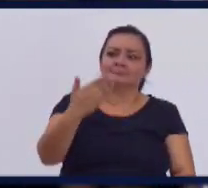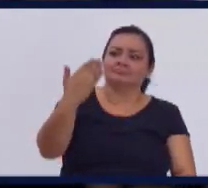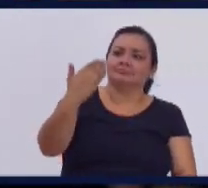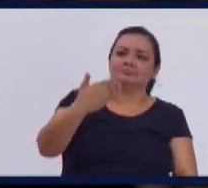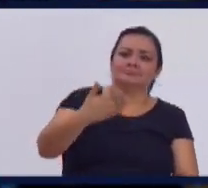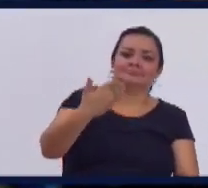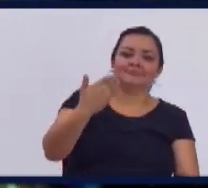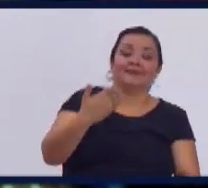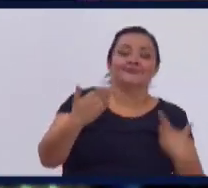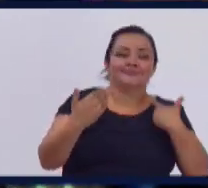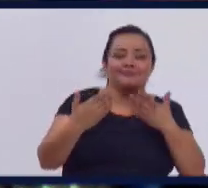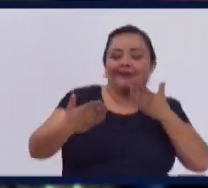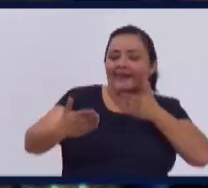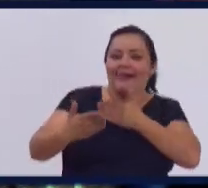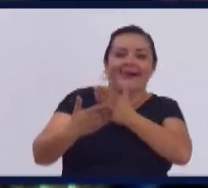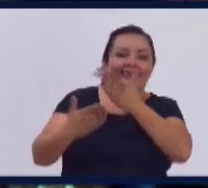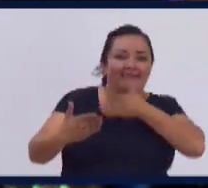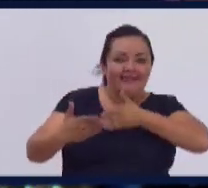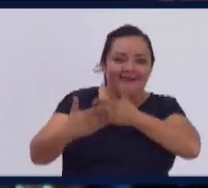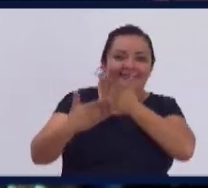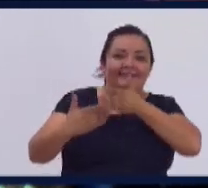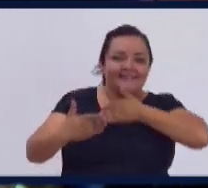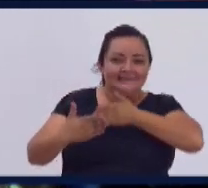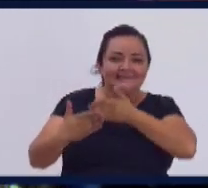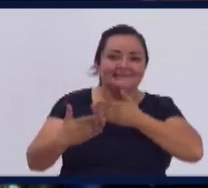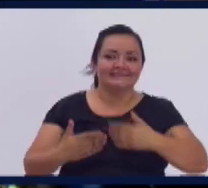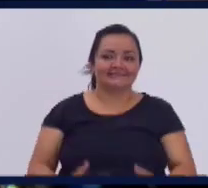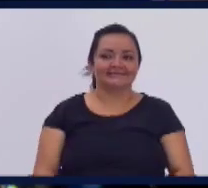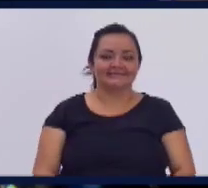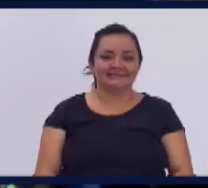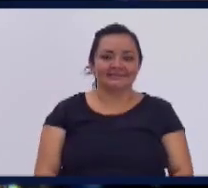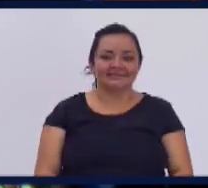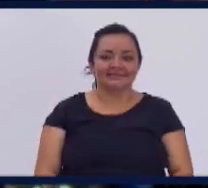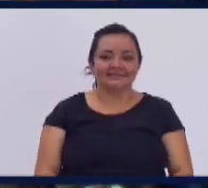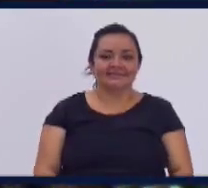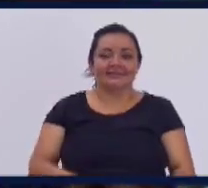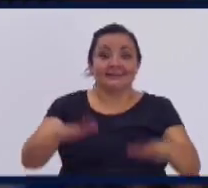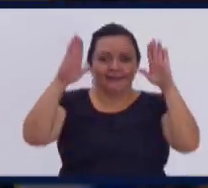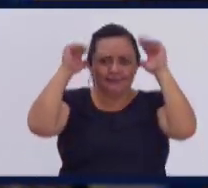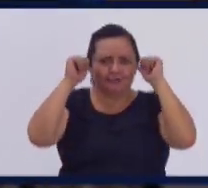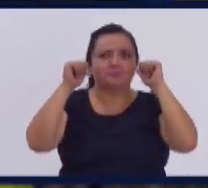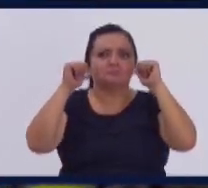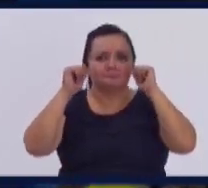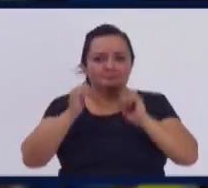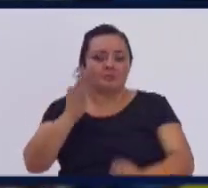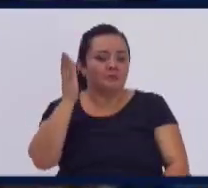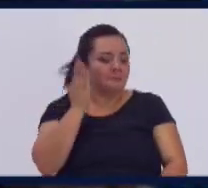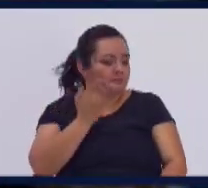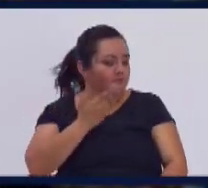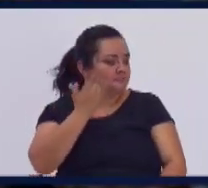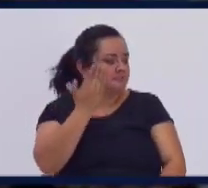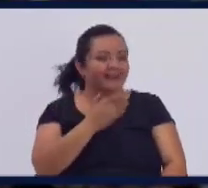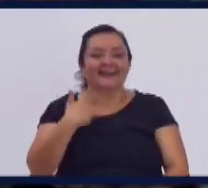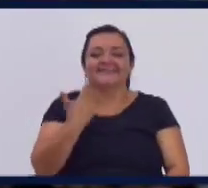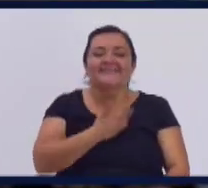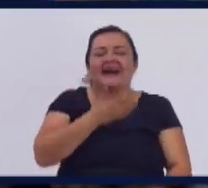molestando, del original hebreo, chungueando. Y el burro efectivamente nos comenzó a seguir, y nosotros nos reíamos porque ahí